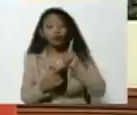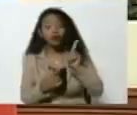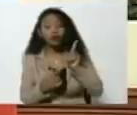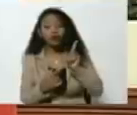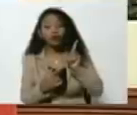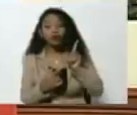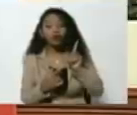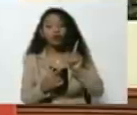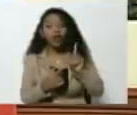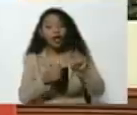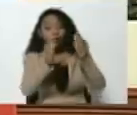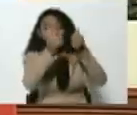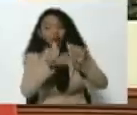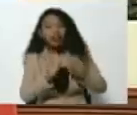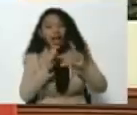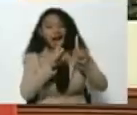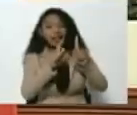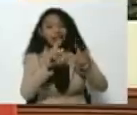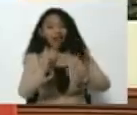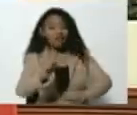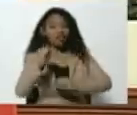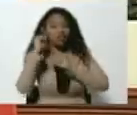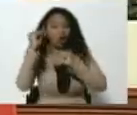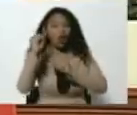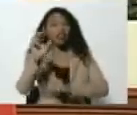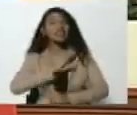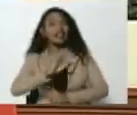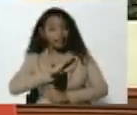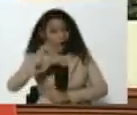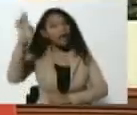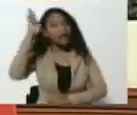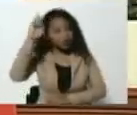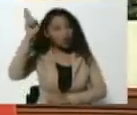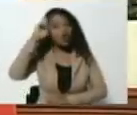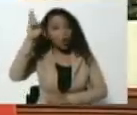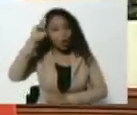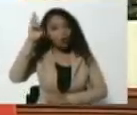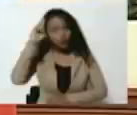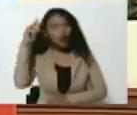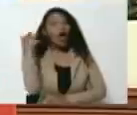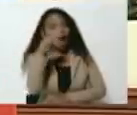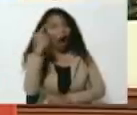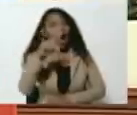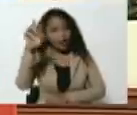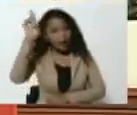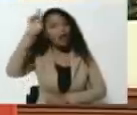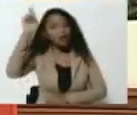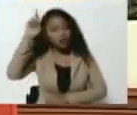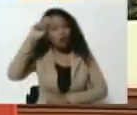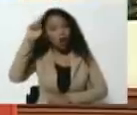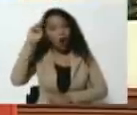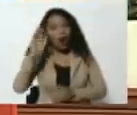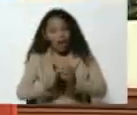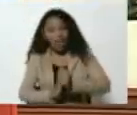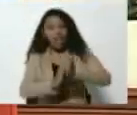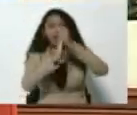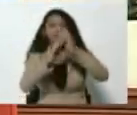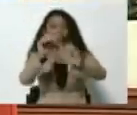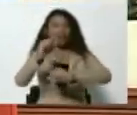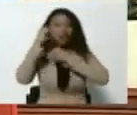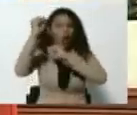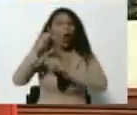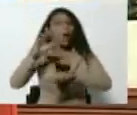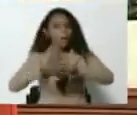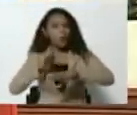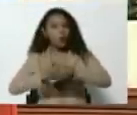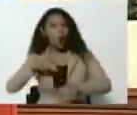el artífice de esas victorias, tenía razón. Tenía razón el conductor de victoria, y por